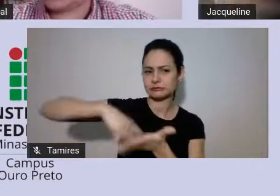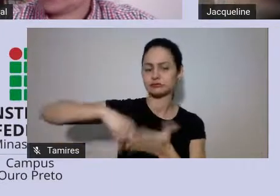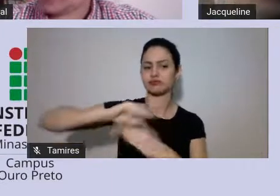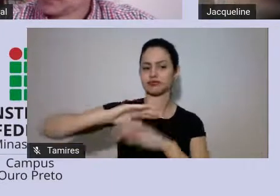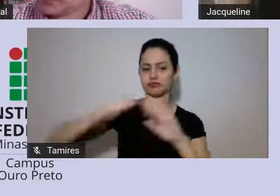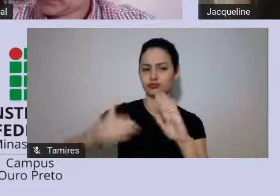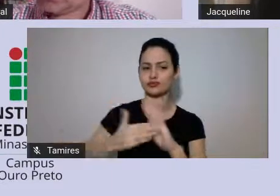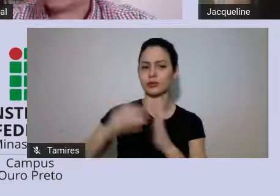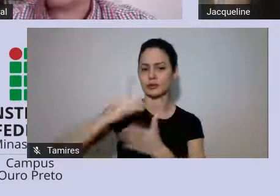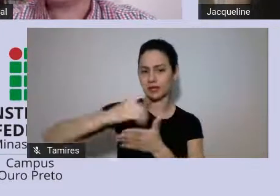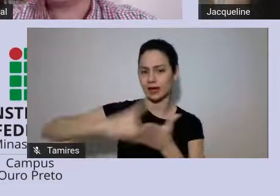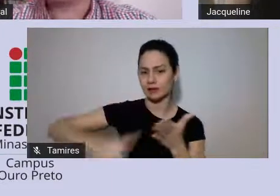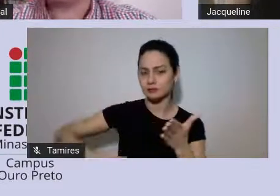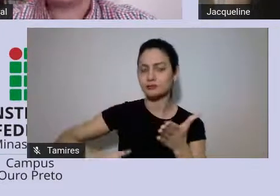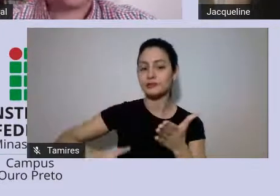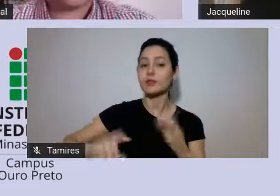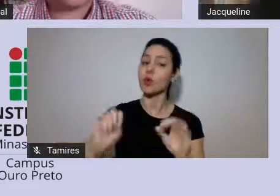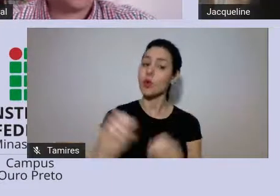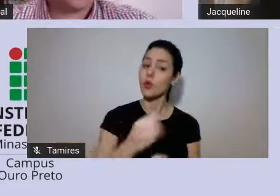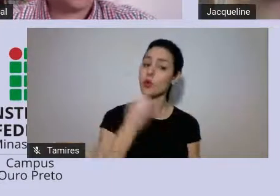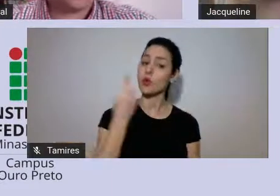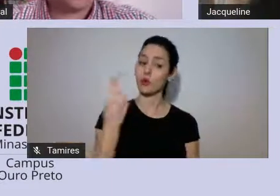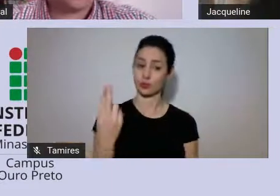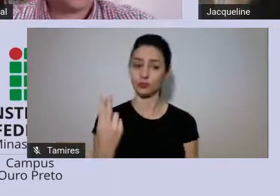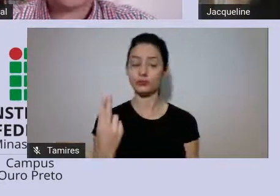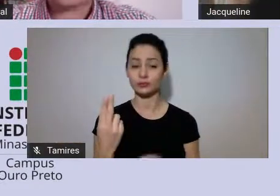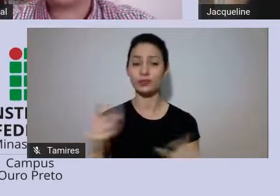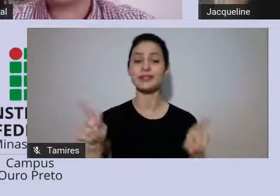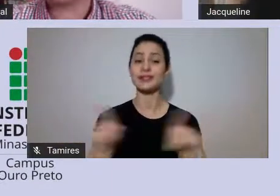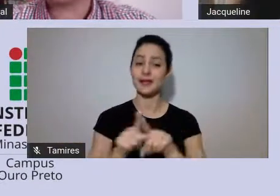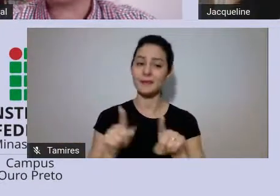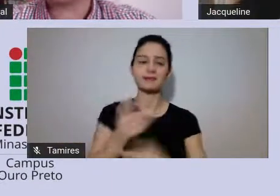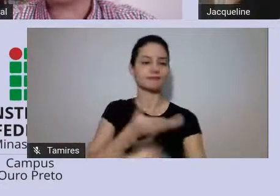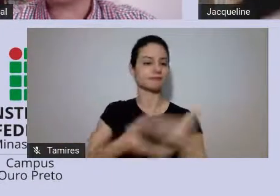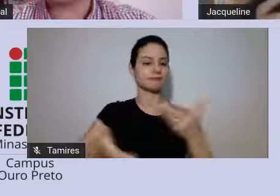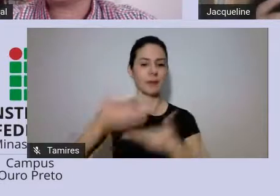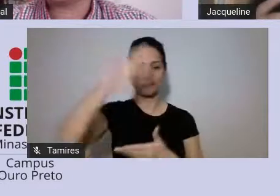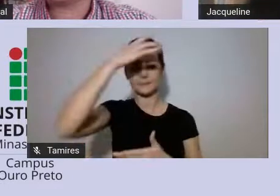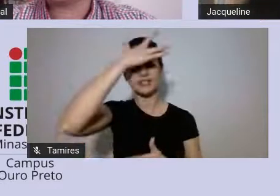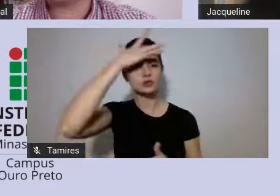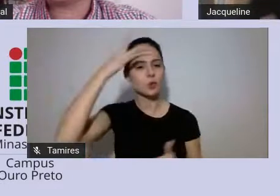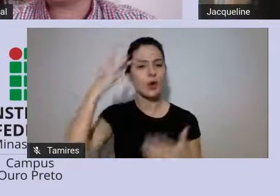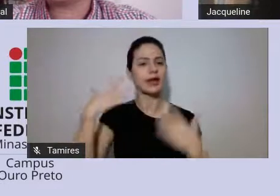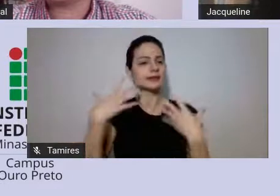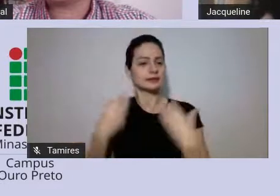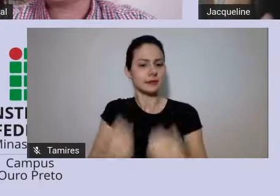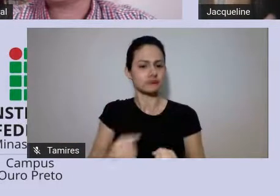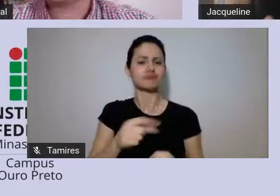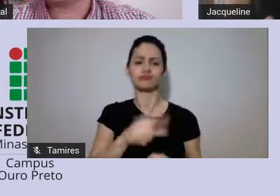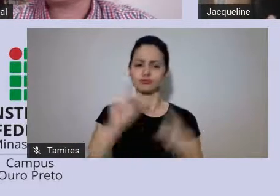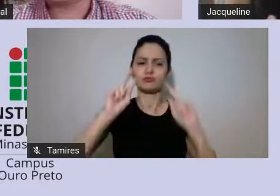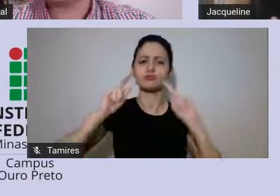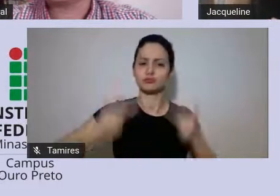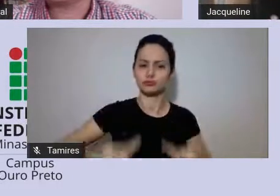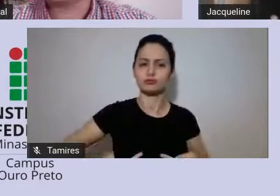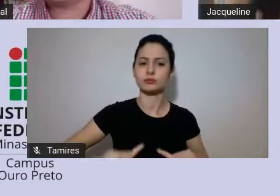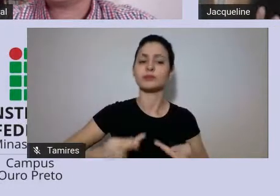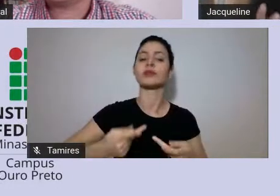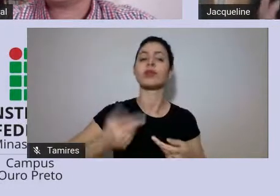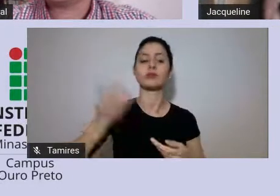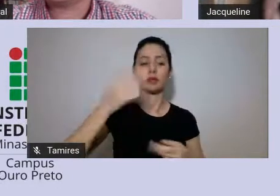la declaración, o también que esto empiece a circular entre las personas. Desde la culinaria de